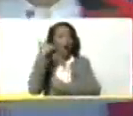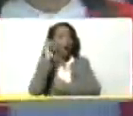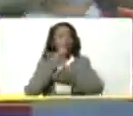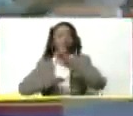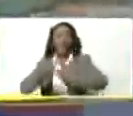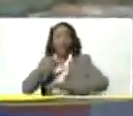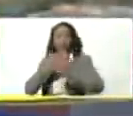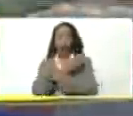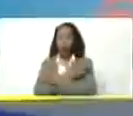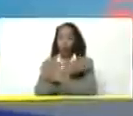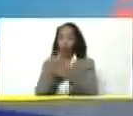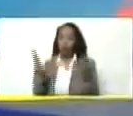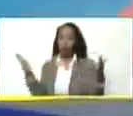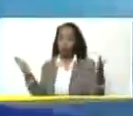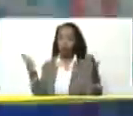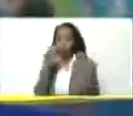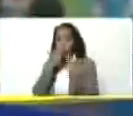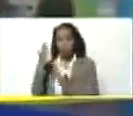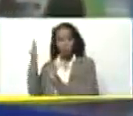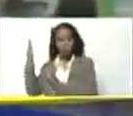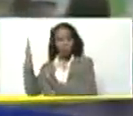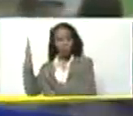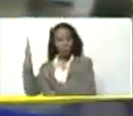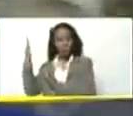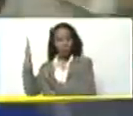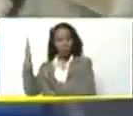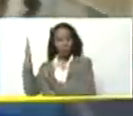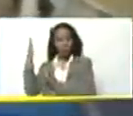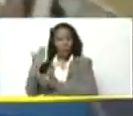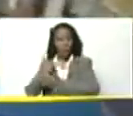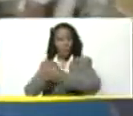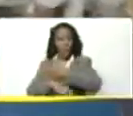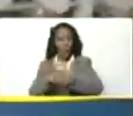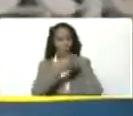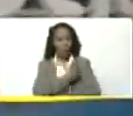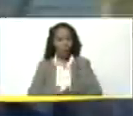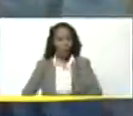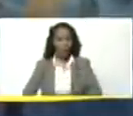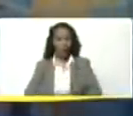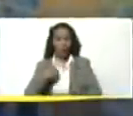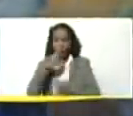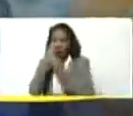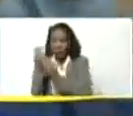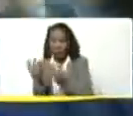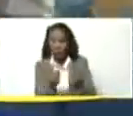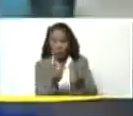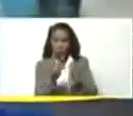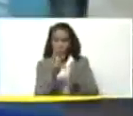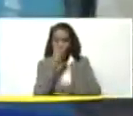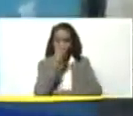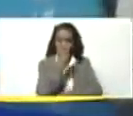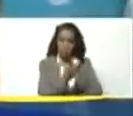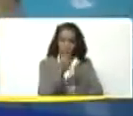servicios, prestadores de servicios. Vamos, presidente, lo invito a visitar el stand de